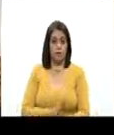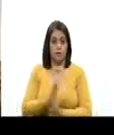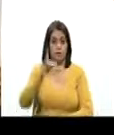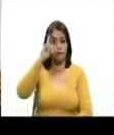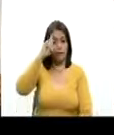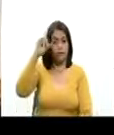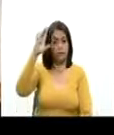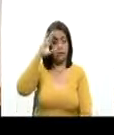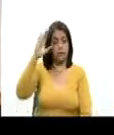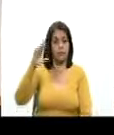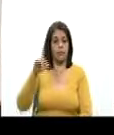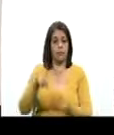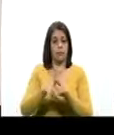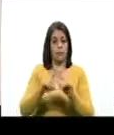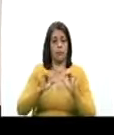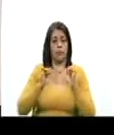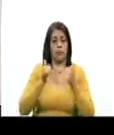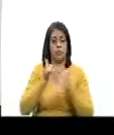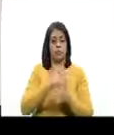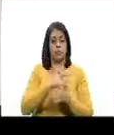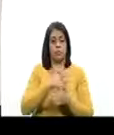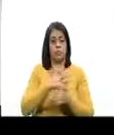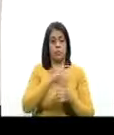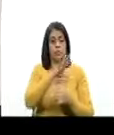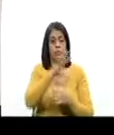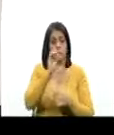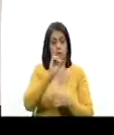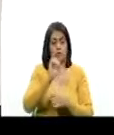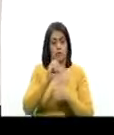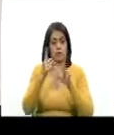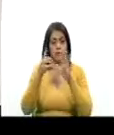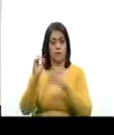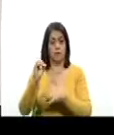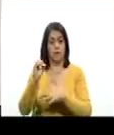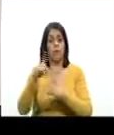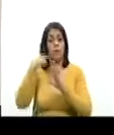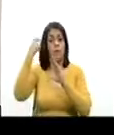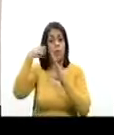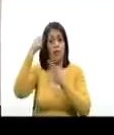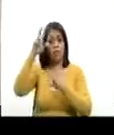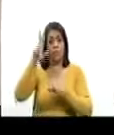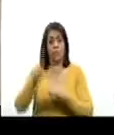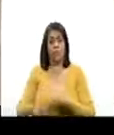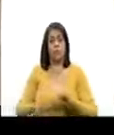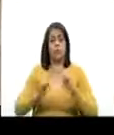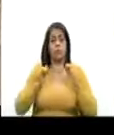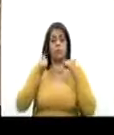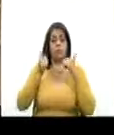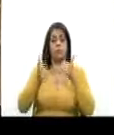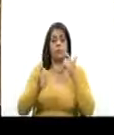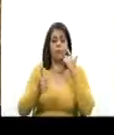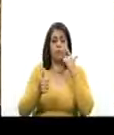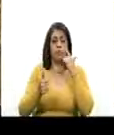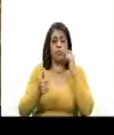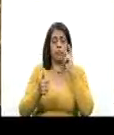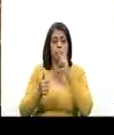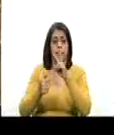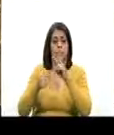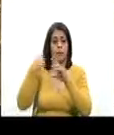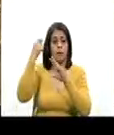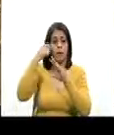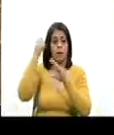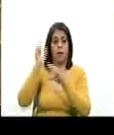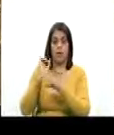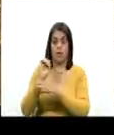soñando. Así que empecé a hacer 50, 60 videos por día. Y ahí empecé a ver que mis videos se hacían